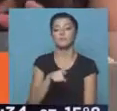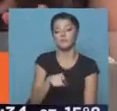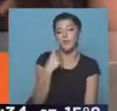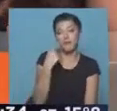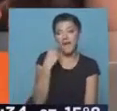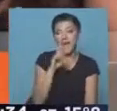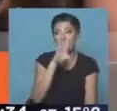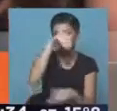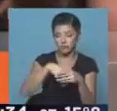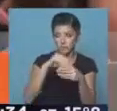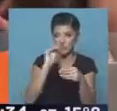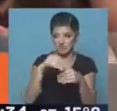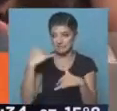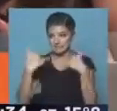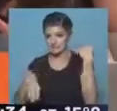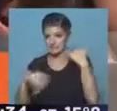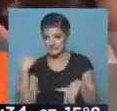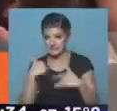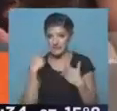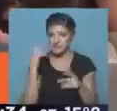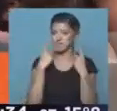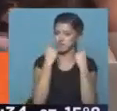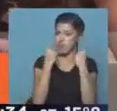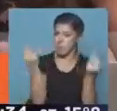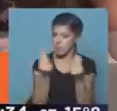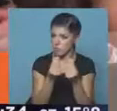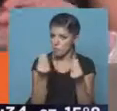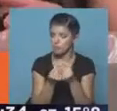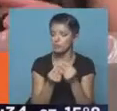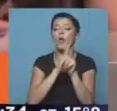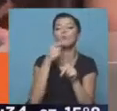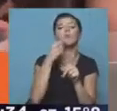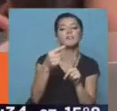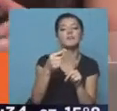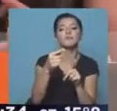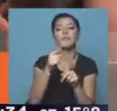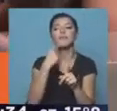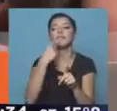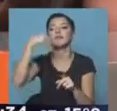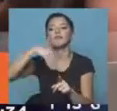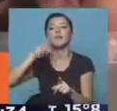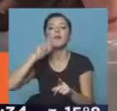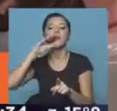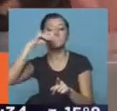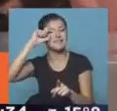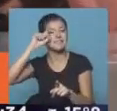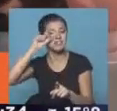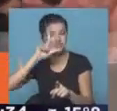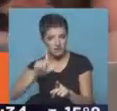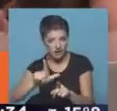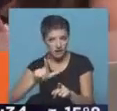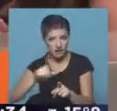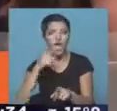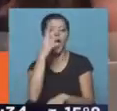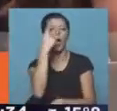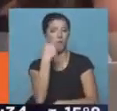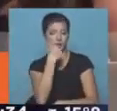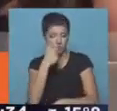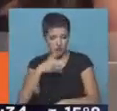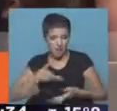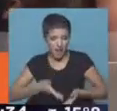matamos. Hay crónicas de color en Brasil donde se habla de que ponerle Michelle hoy a un hijo es como la peste, es una cosa